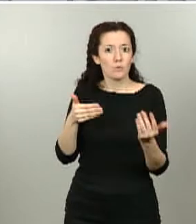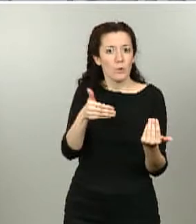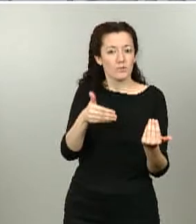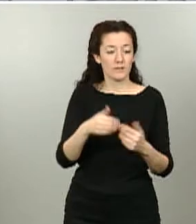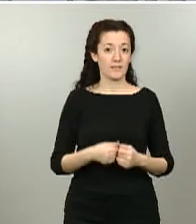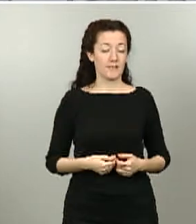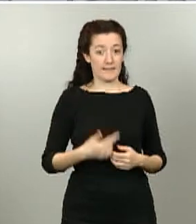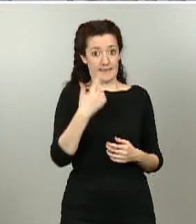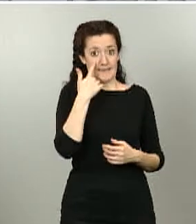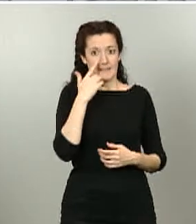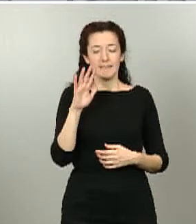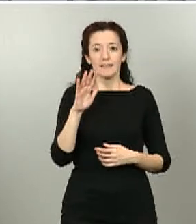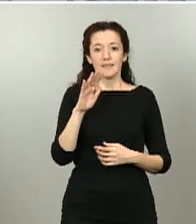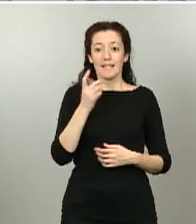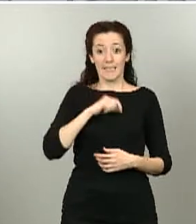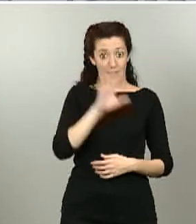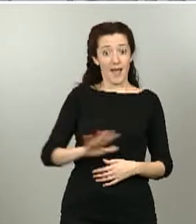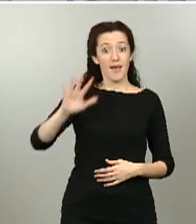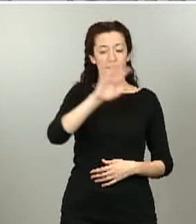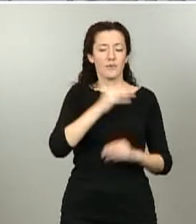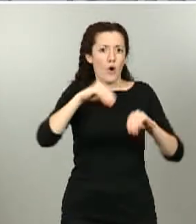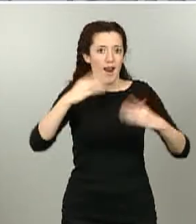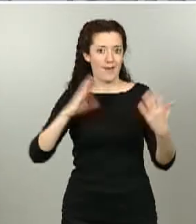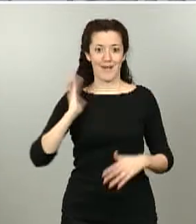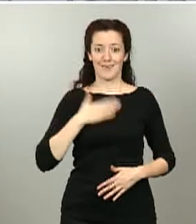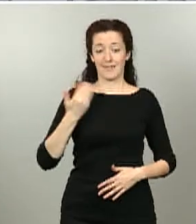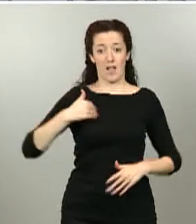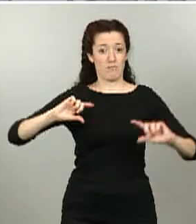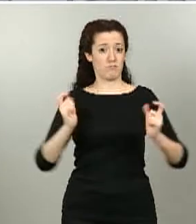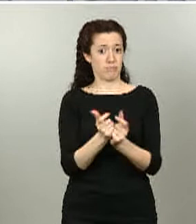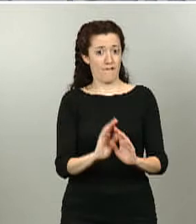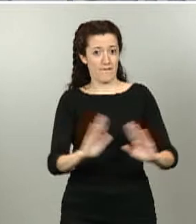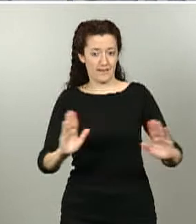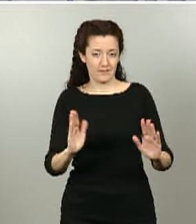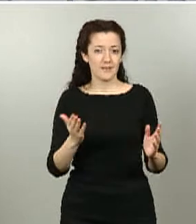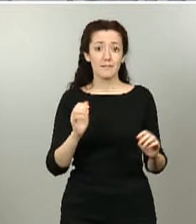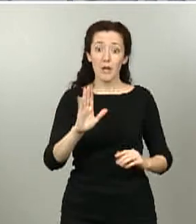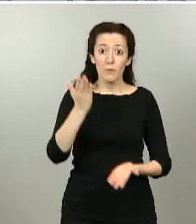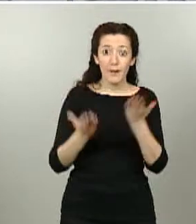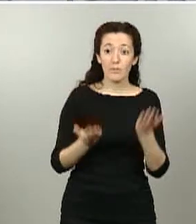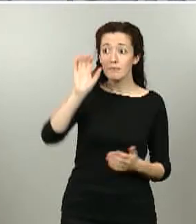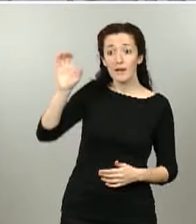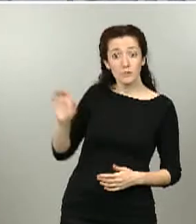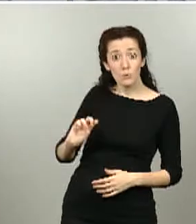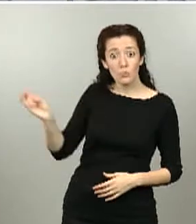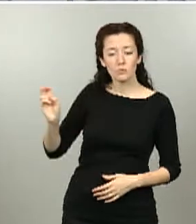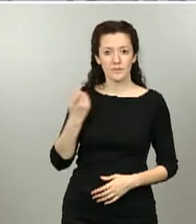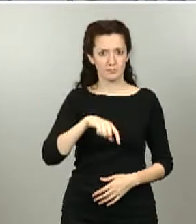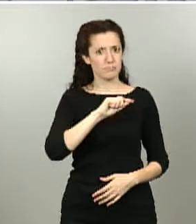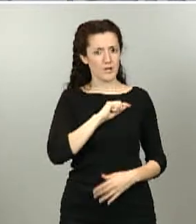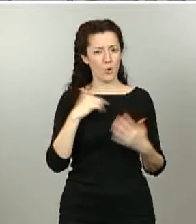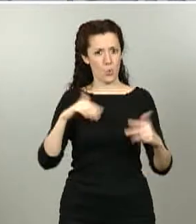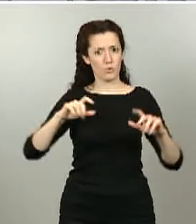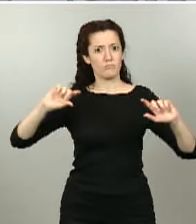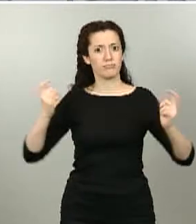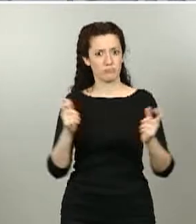que está llevando España es más rápido que otras naciones. De hecho, estamos avanzando a ritmos, por ejemplo, mucho